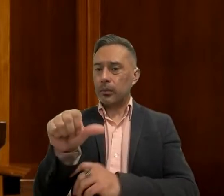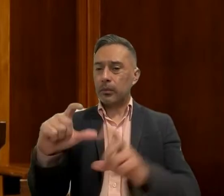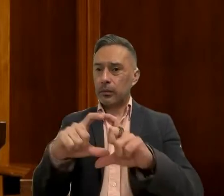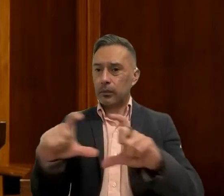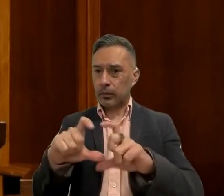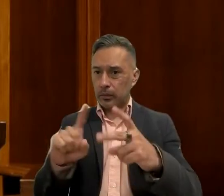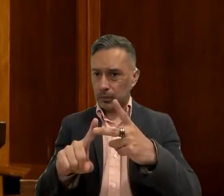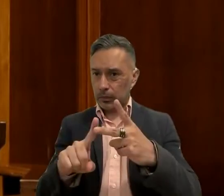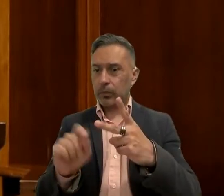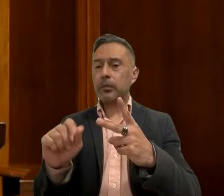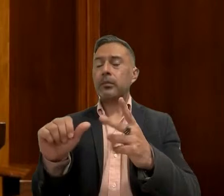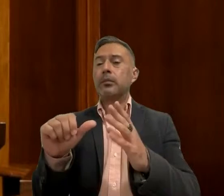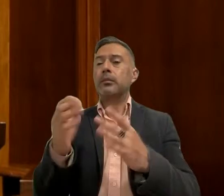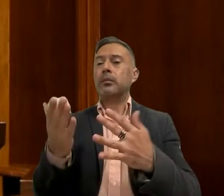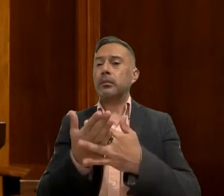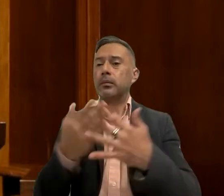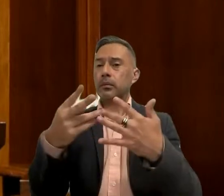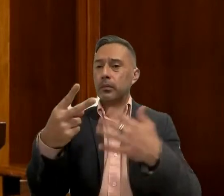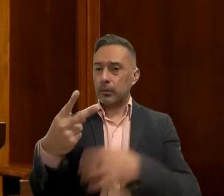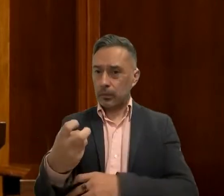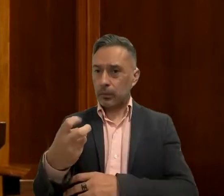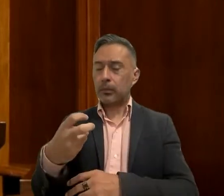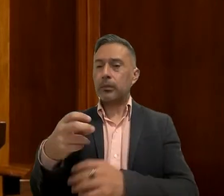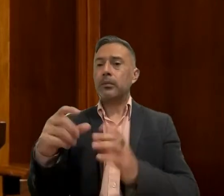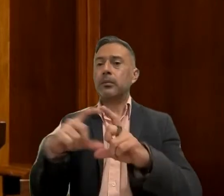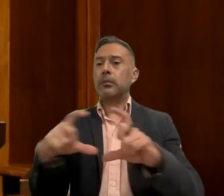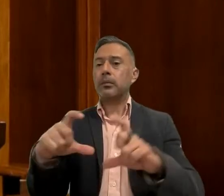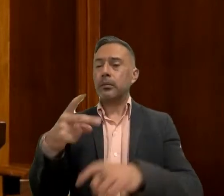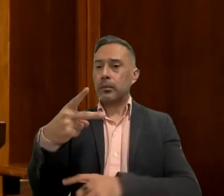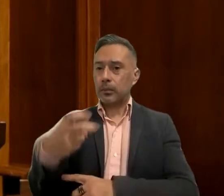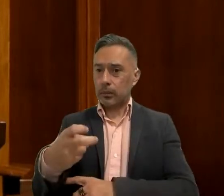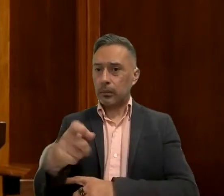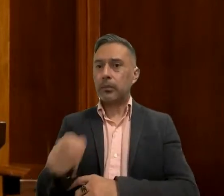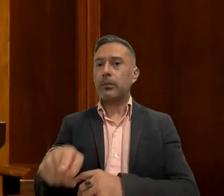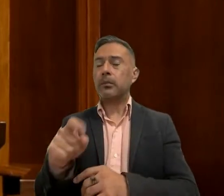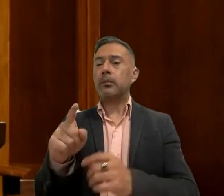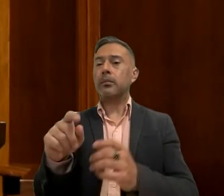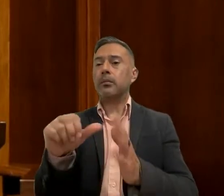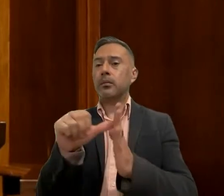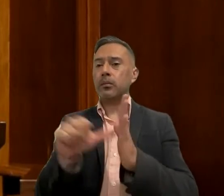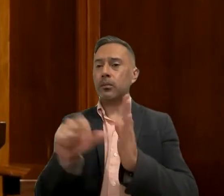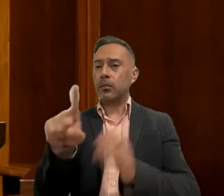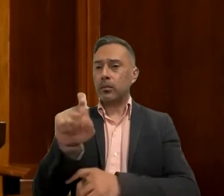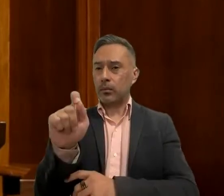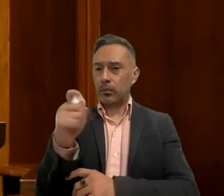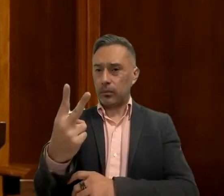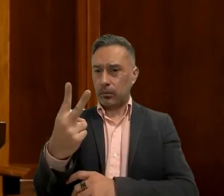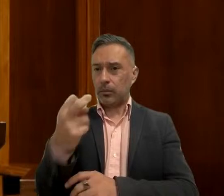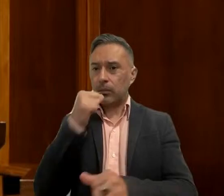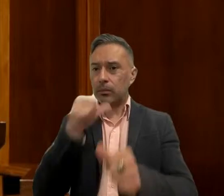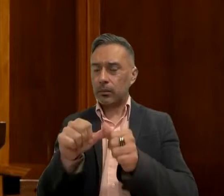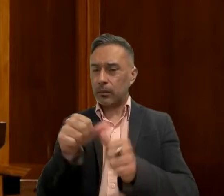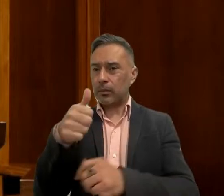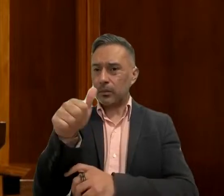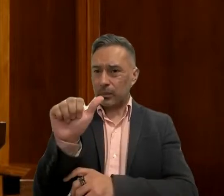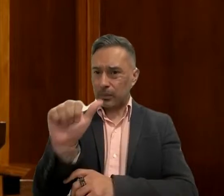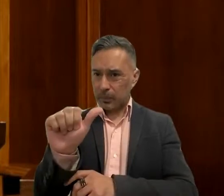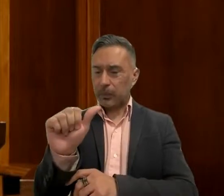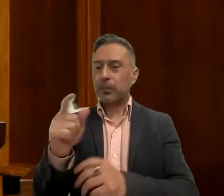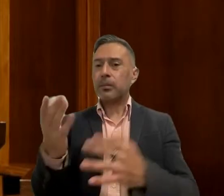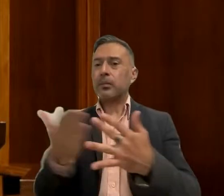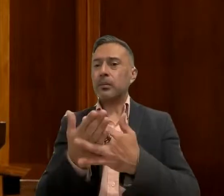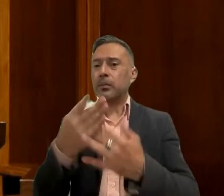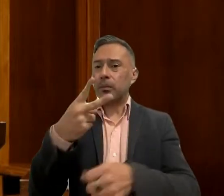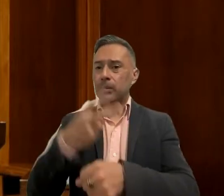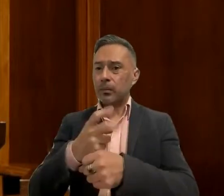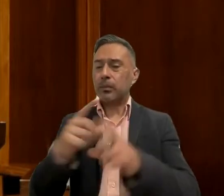fracción segunda, párrafo segundo y 122, apartado A, fracciones segunda, párrafos primero